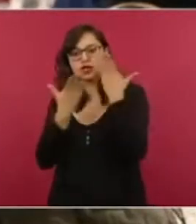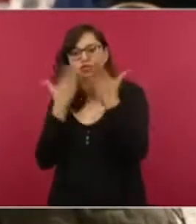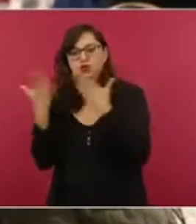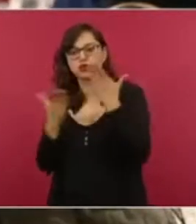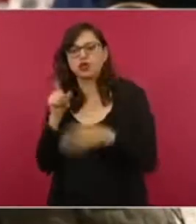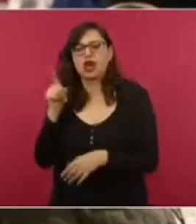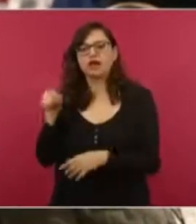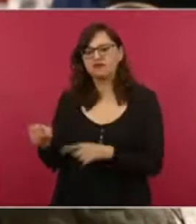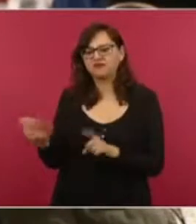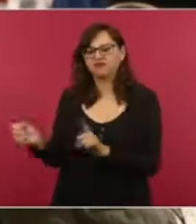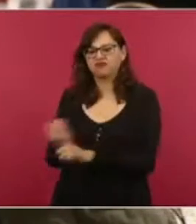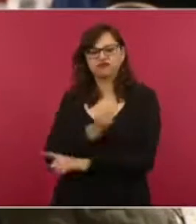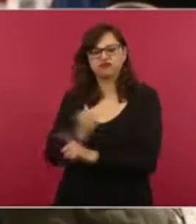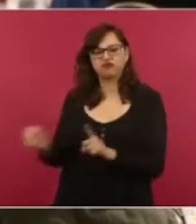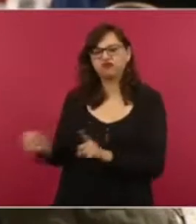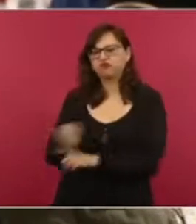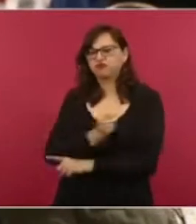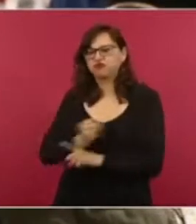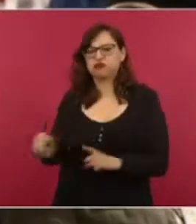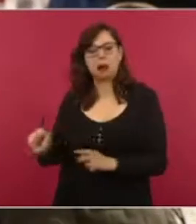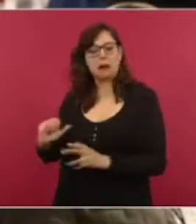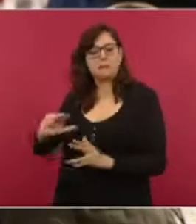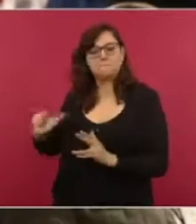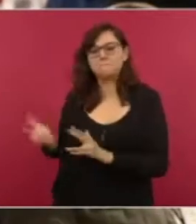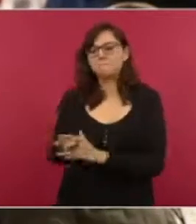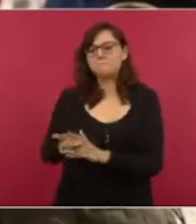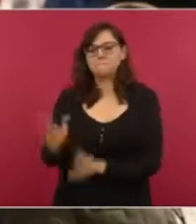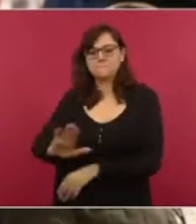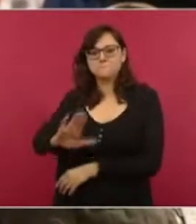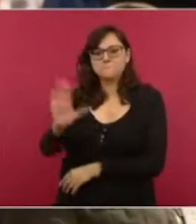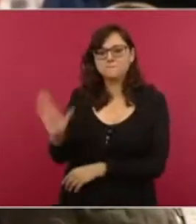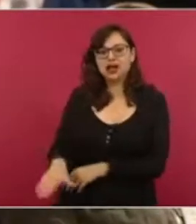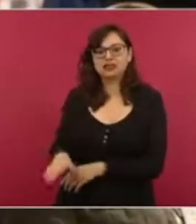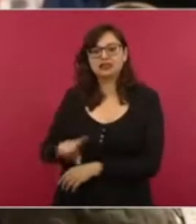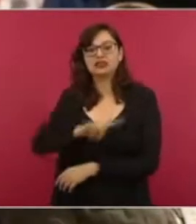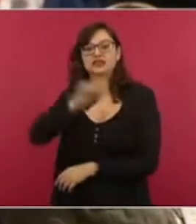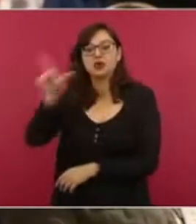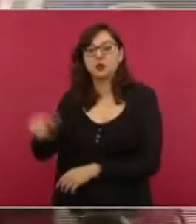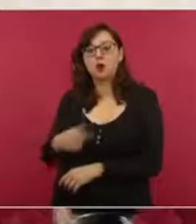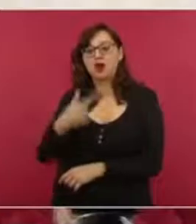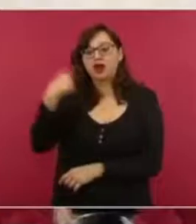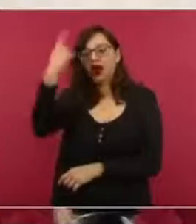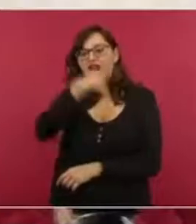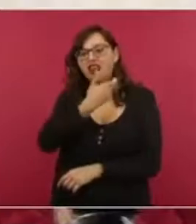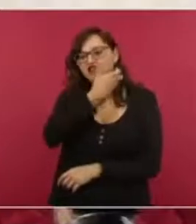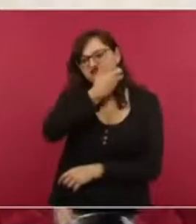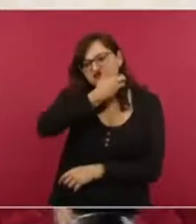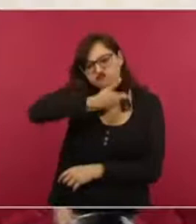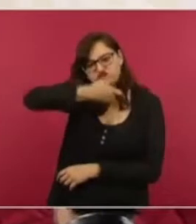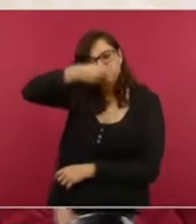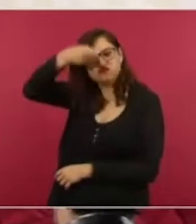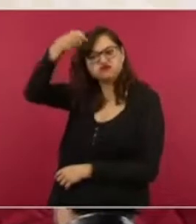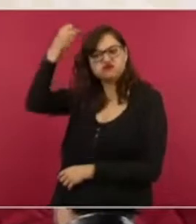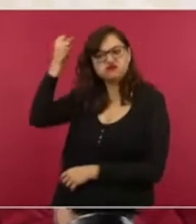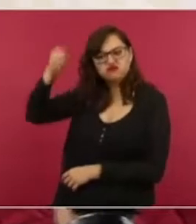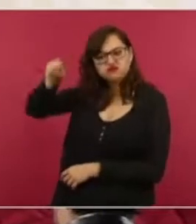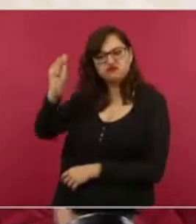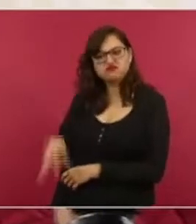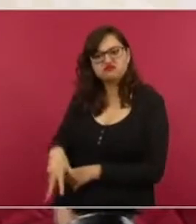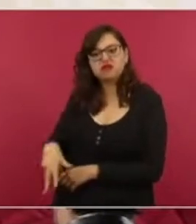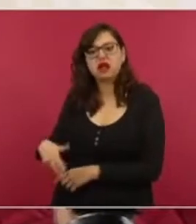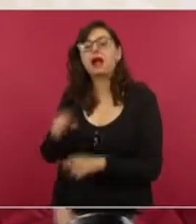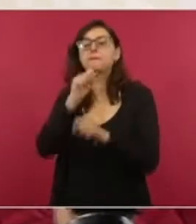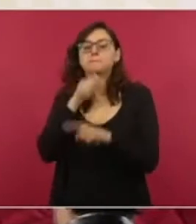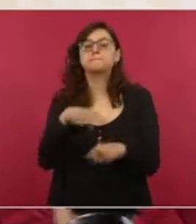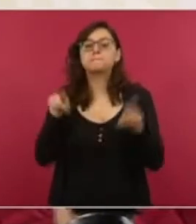se le asesinó, y no solamente eso, sino que se le desolló el rostro. Además, en estos ataques hubo